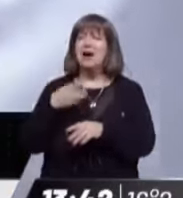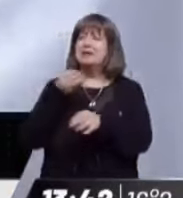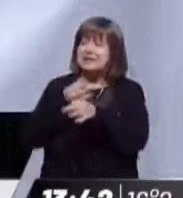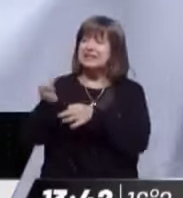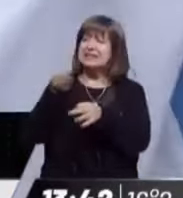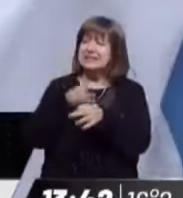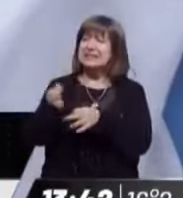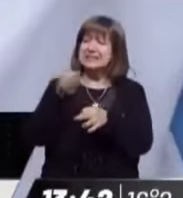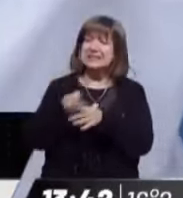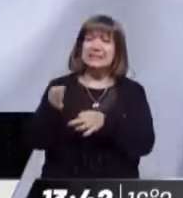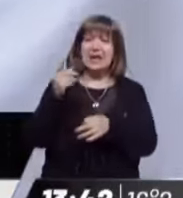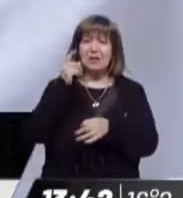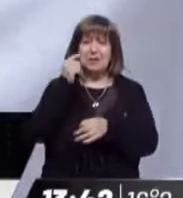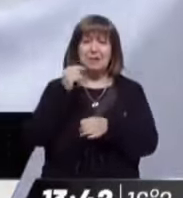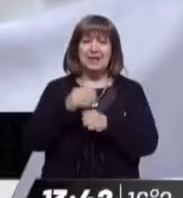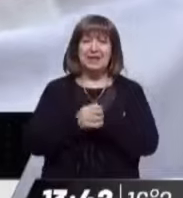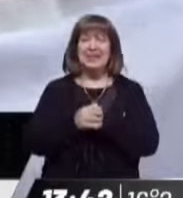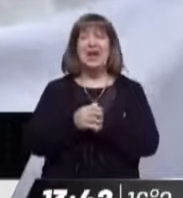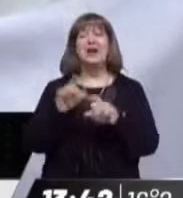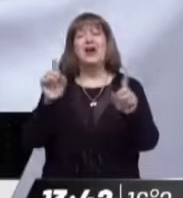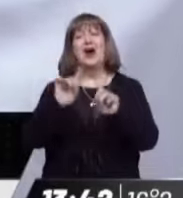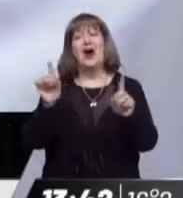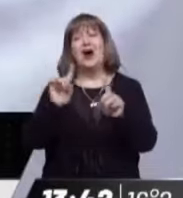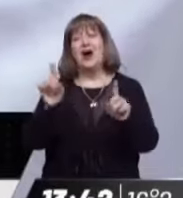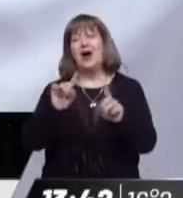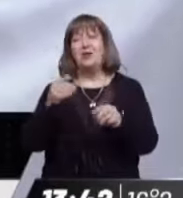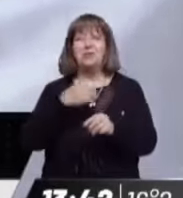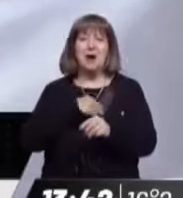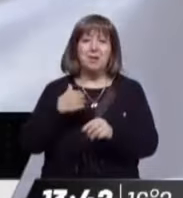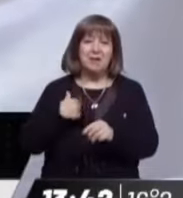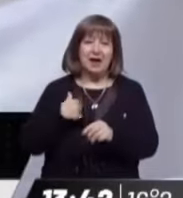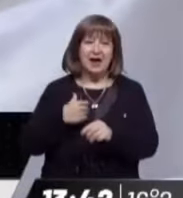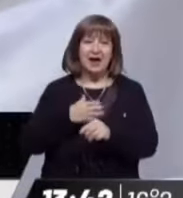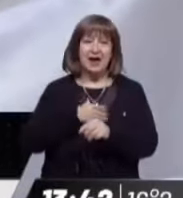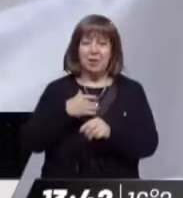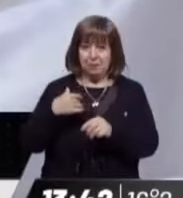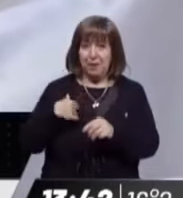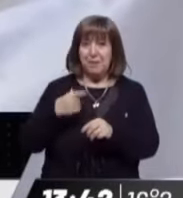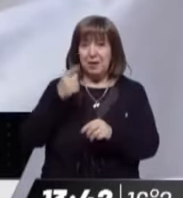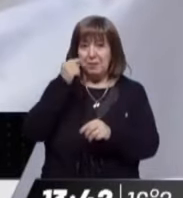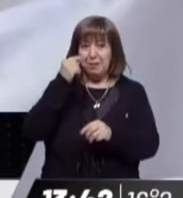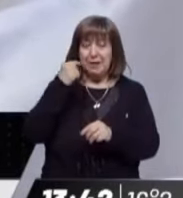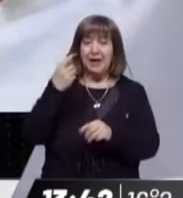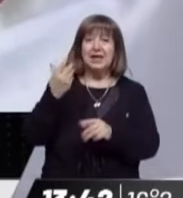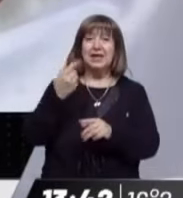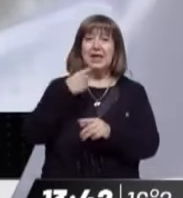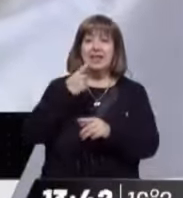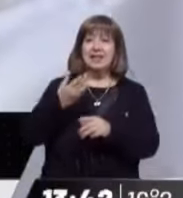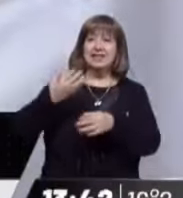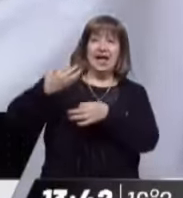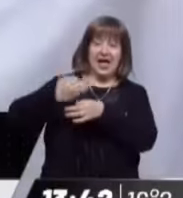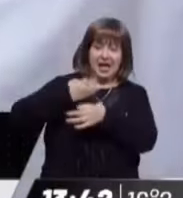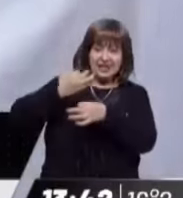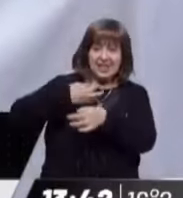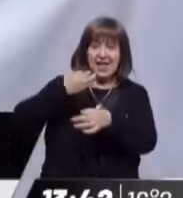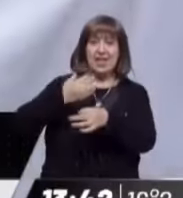los obligan a estudiar? No nos obligan. Solo que los papás nos enseñaron